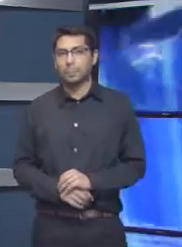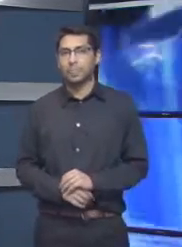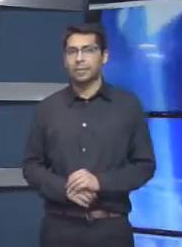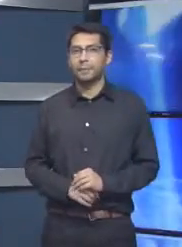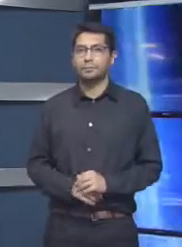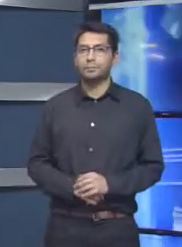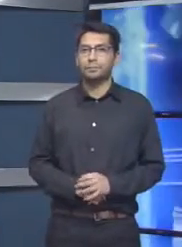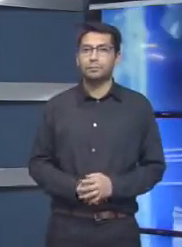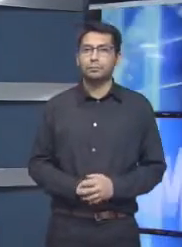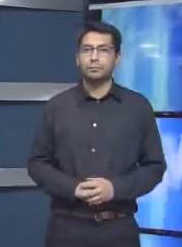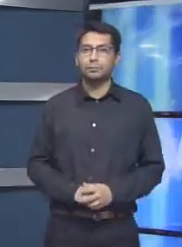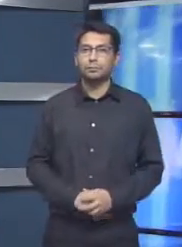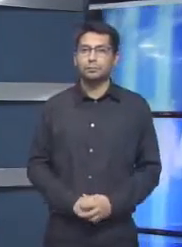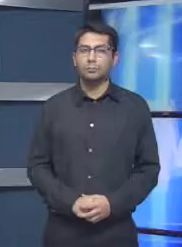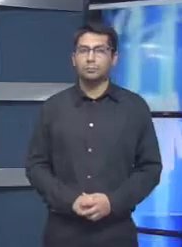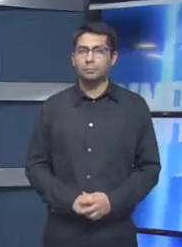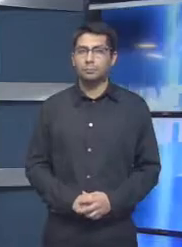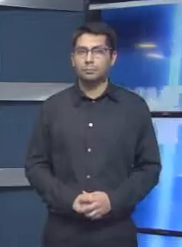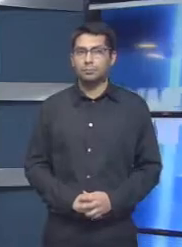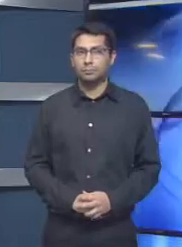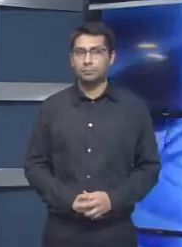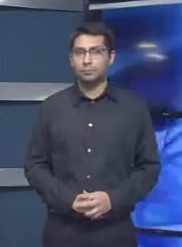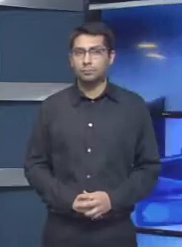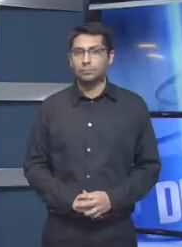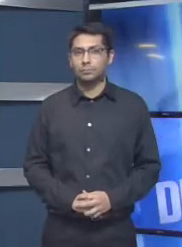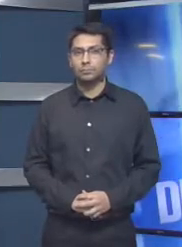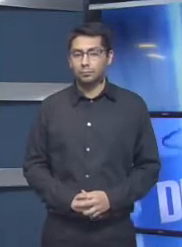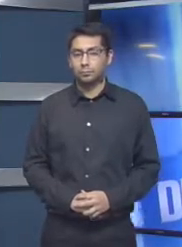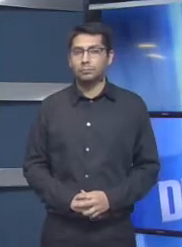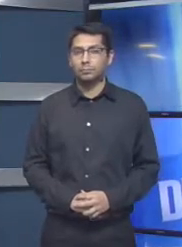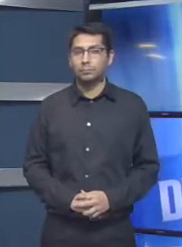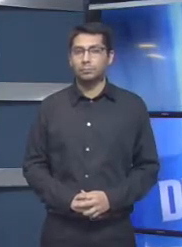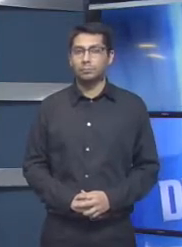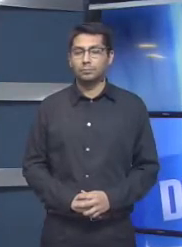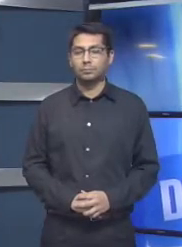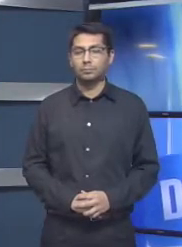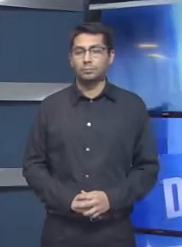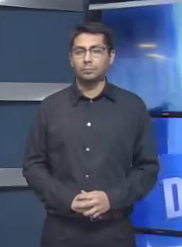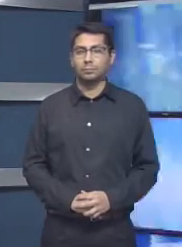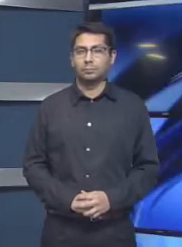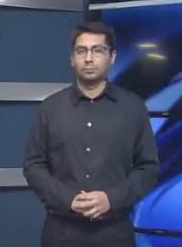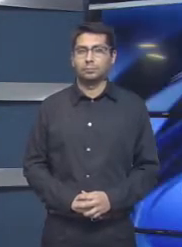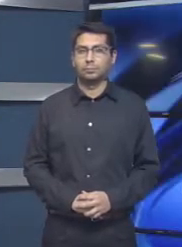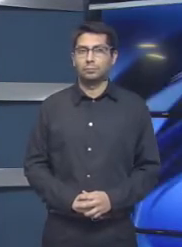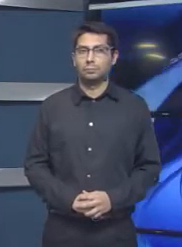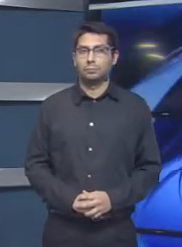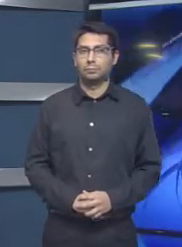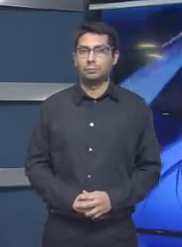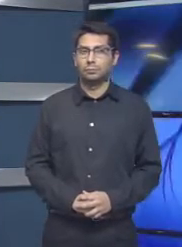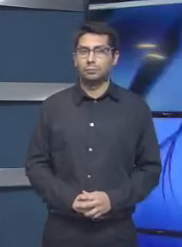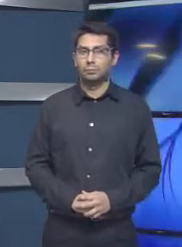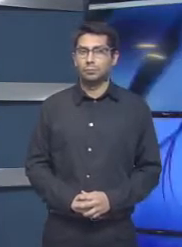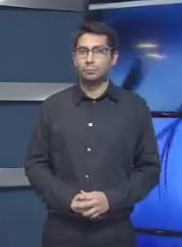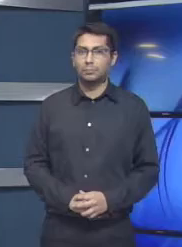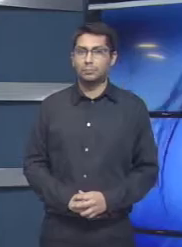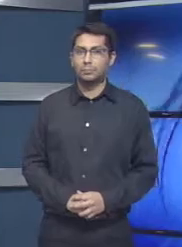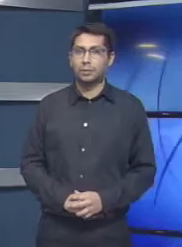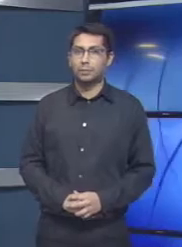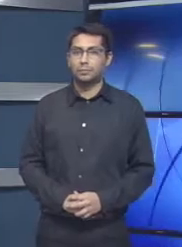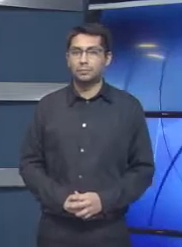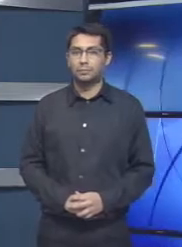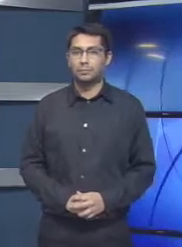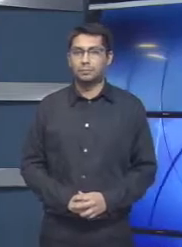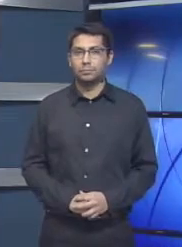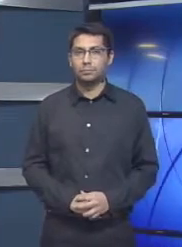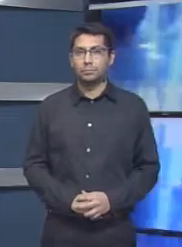comercio, sino también una pequeña y mediana industria, es lo que se mueve para sostenerse. Sí.